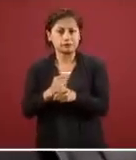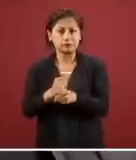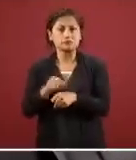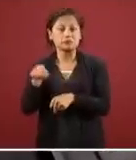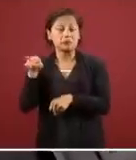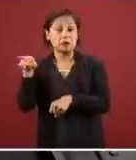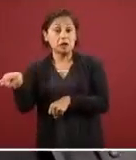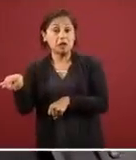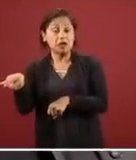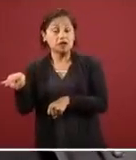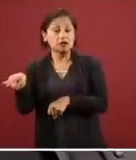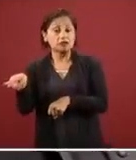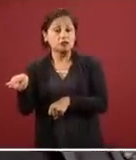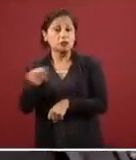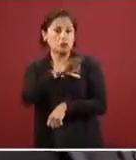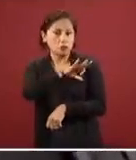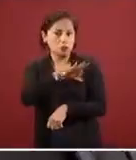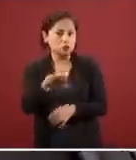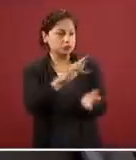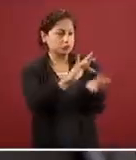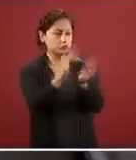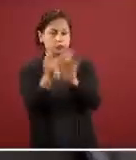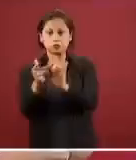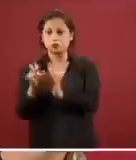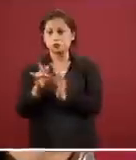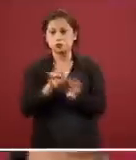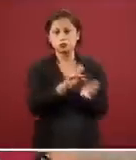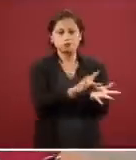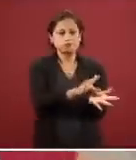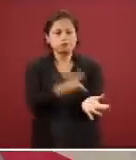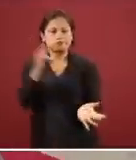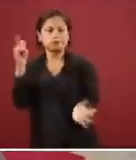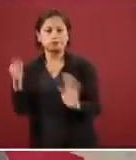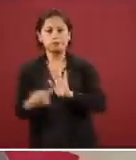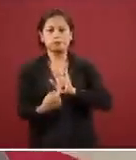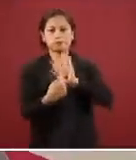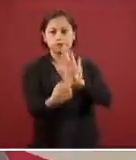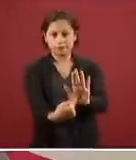extraer estos cables que revelan